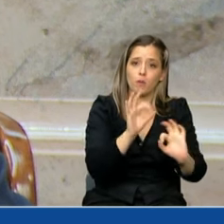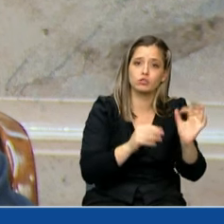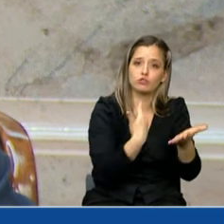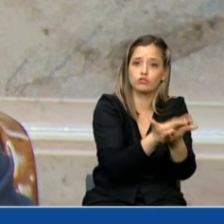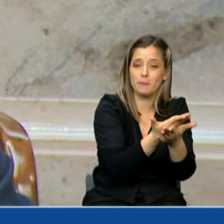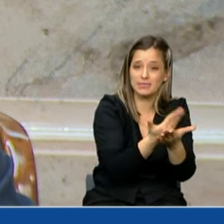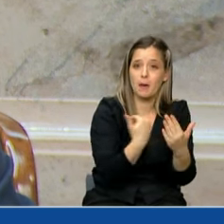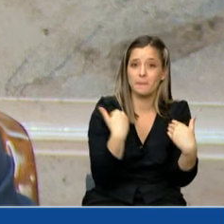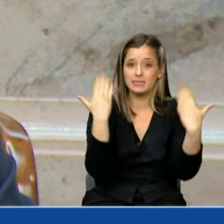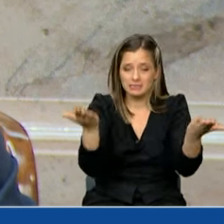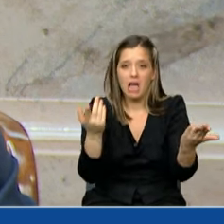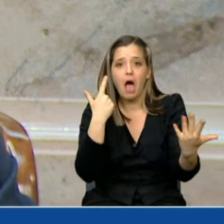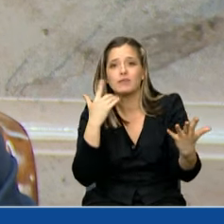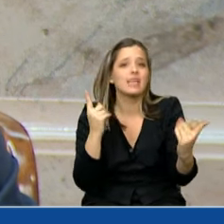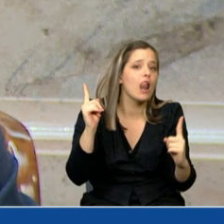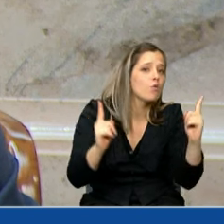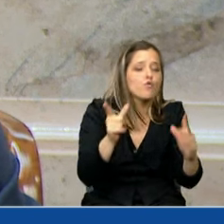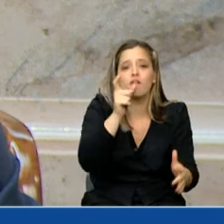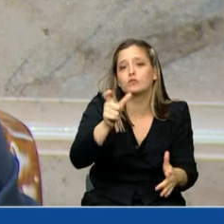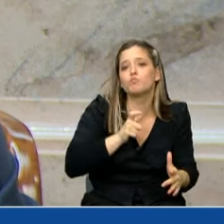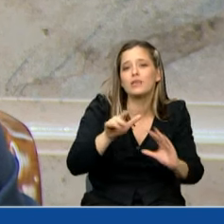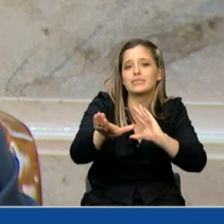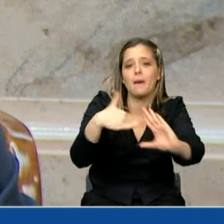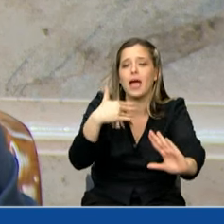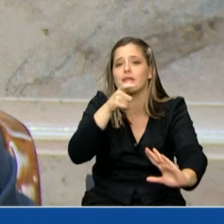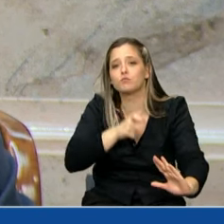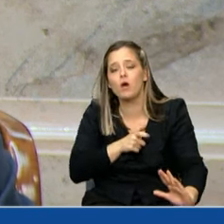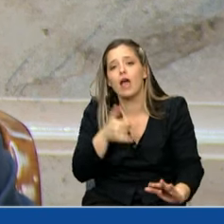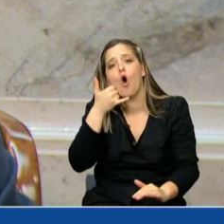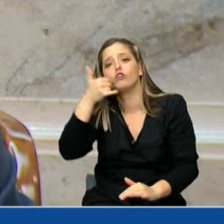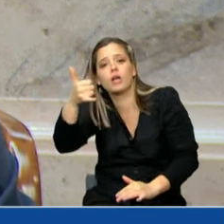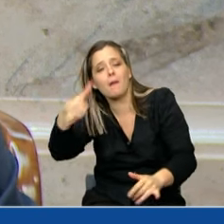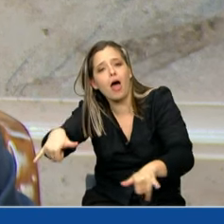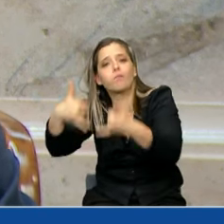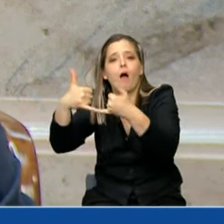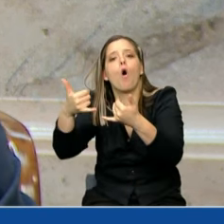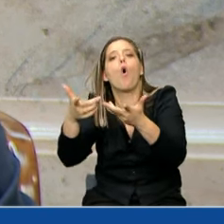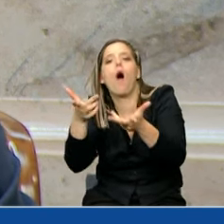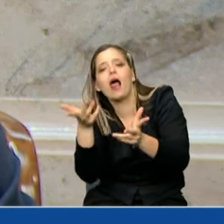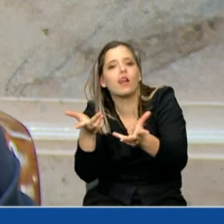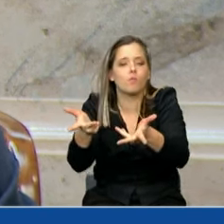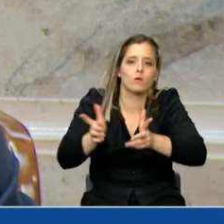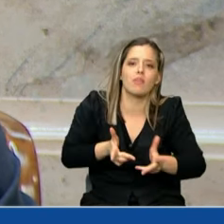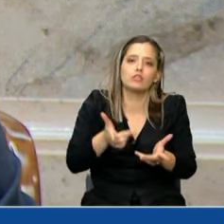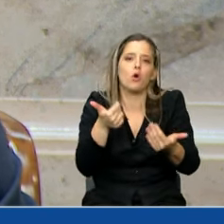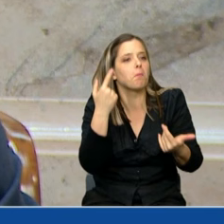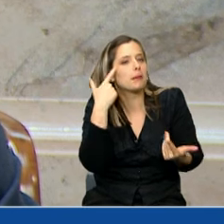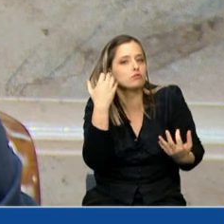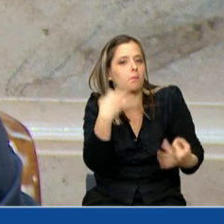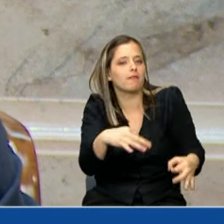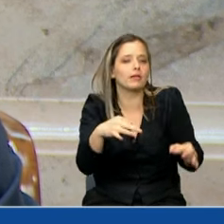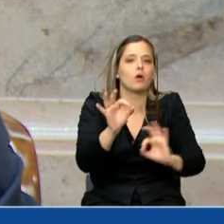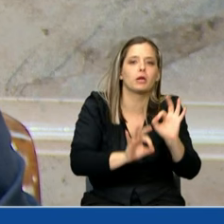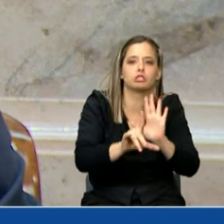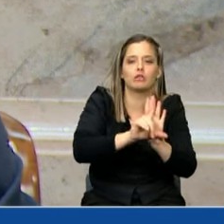respuesta al menos alguien me hubiera respondido un correo electrónico o una llamada o me hubieran dicho Me parece bien tu proyecto parece que puede ser